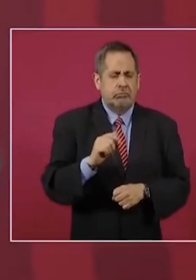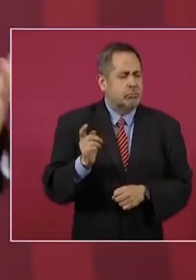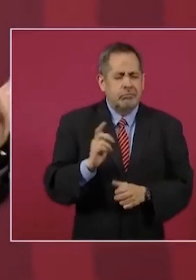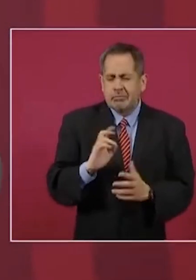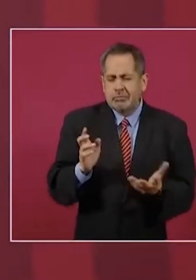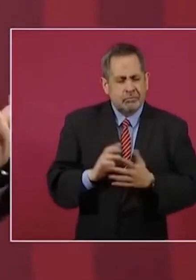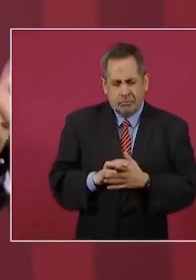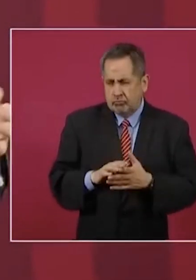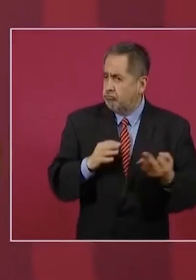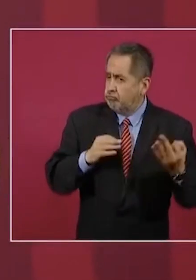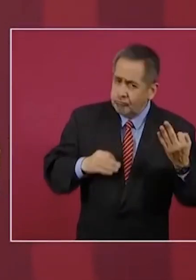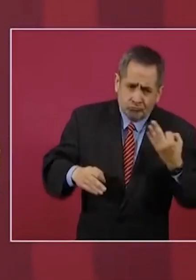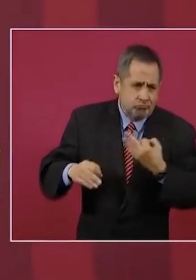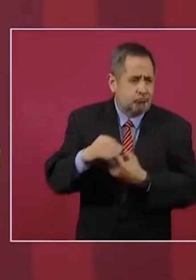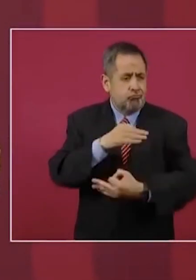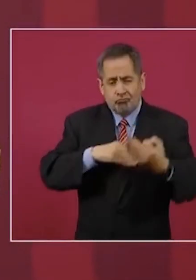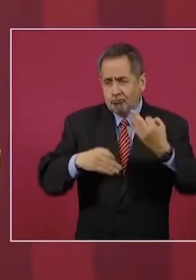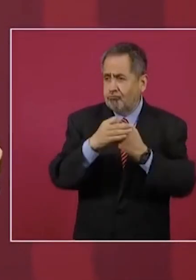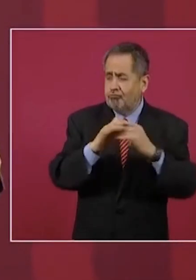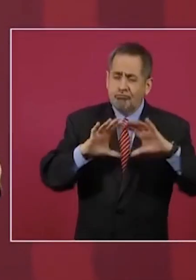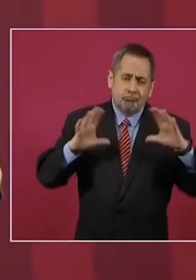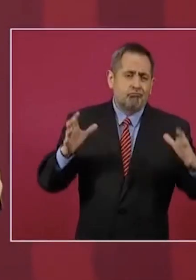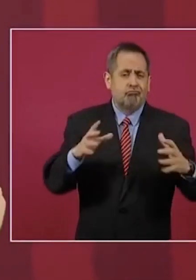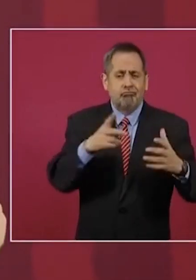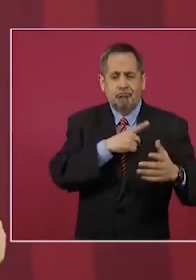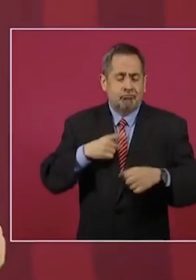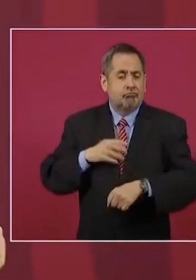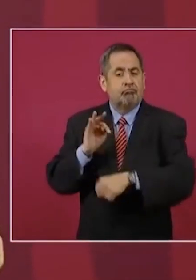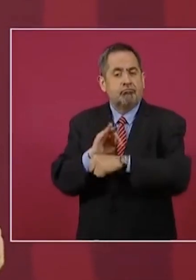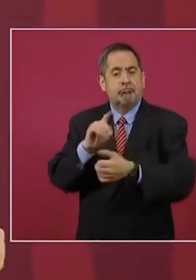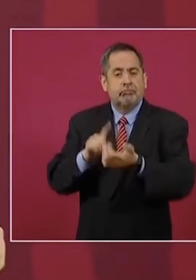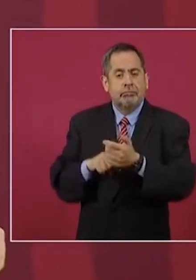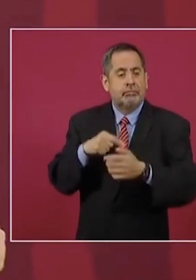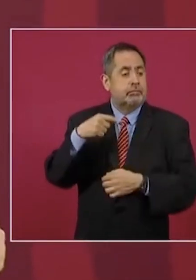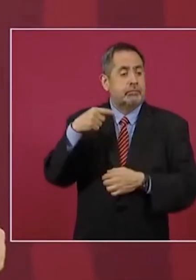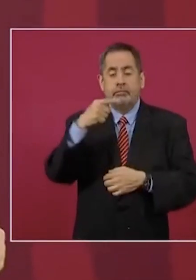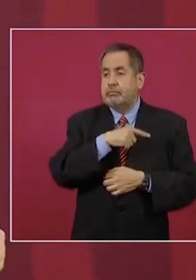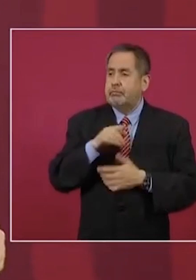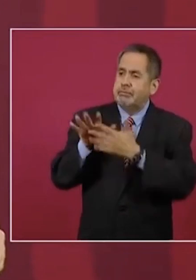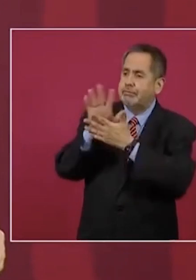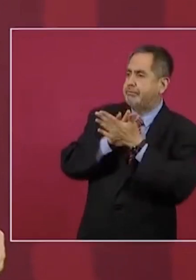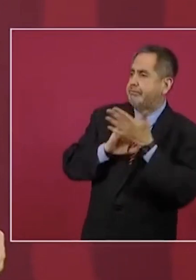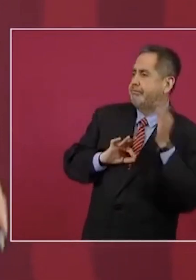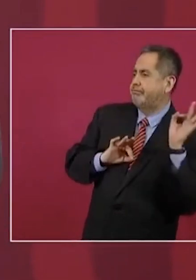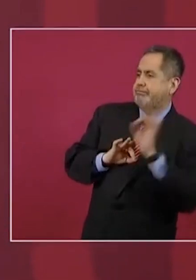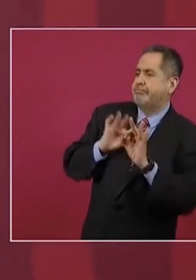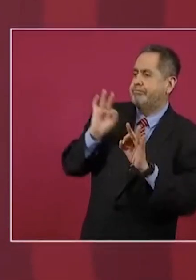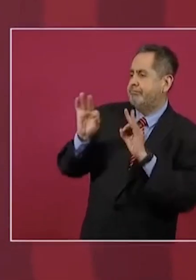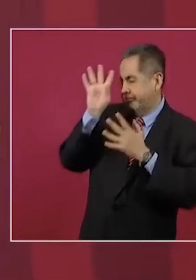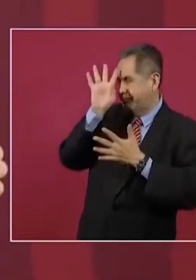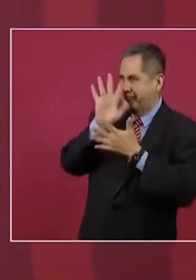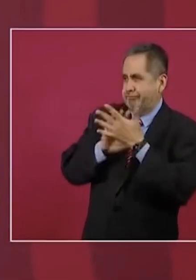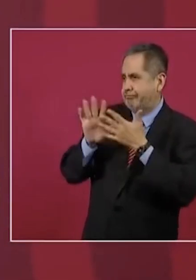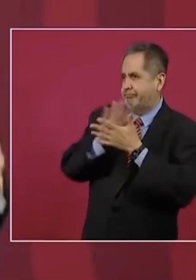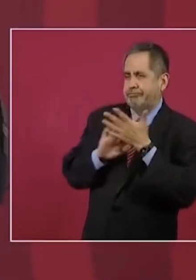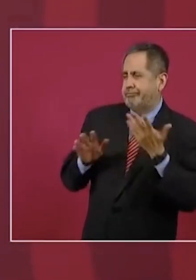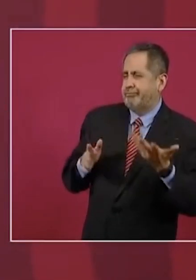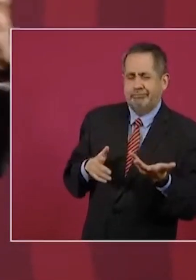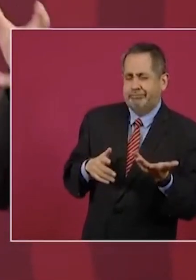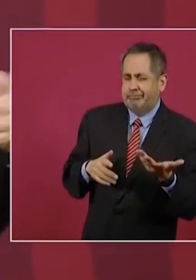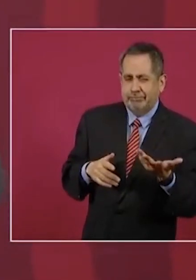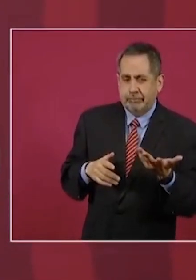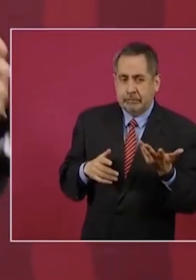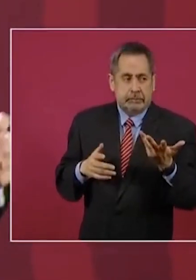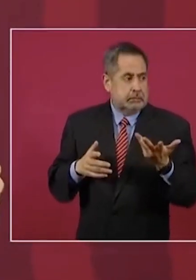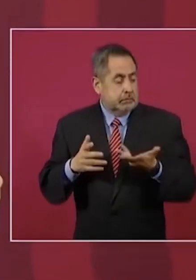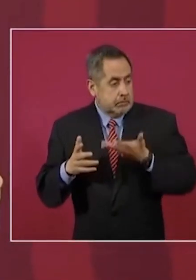todos todas estén protegidos pero efectivamente la distorsión que se ha hecho en los medios desafortunadamente a veces eso crea